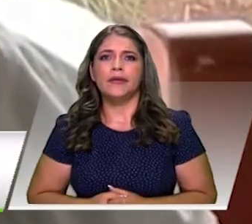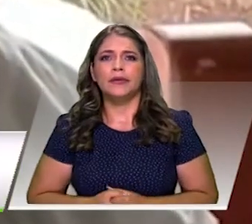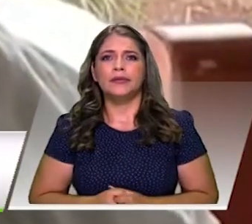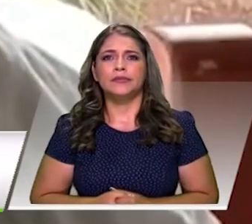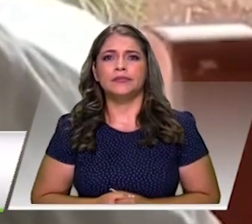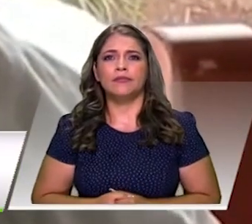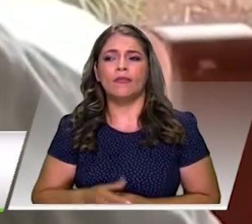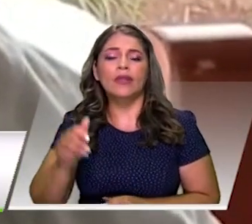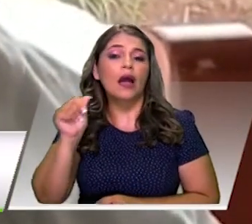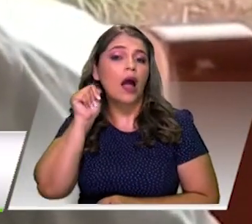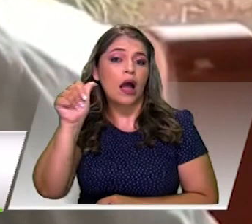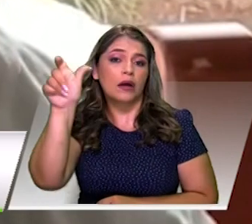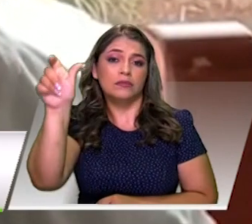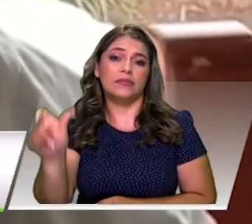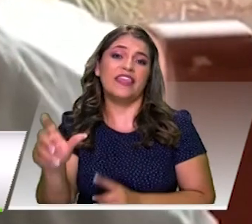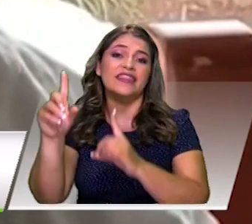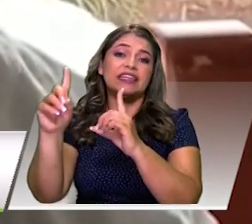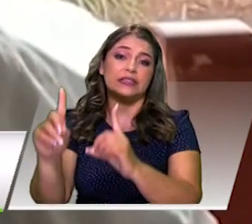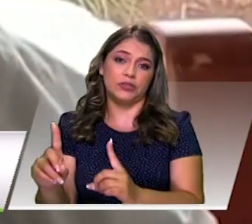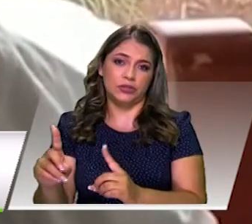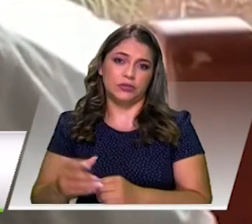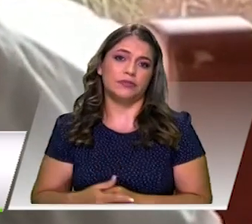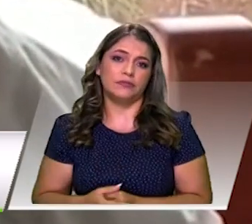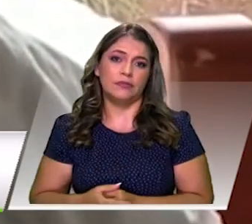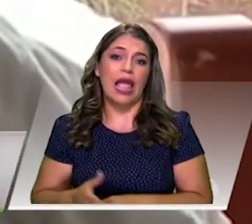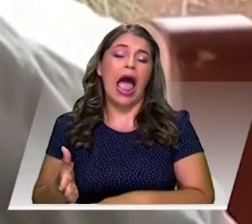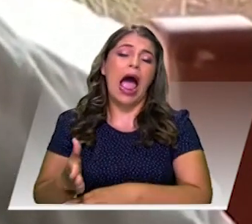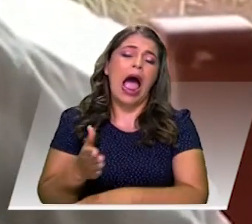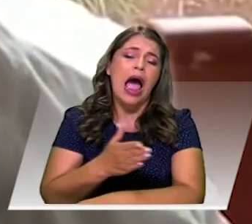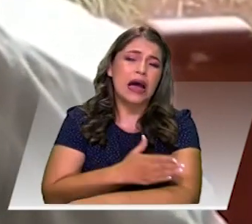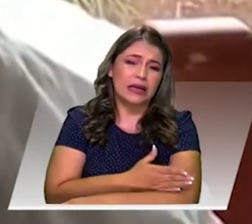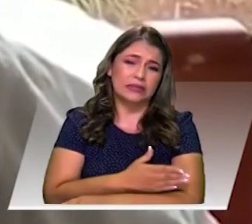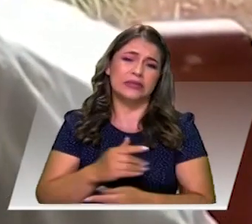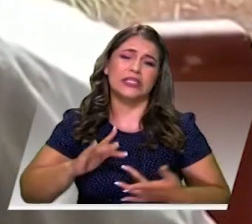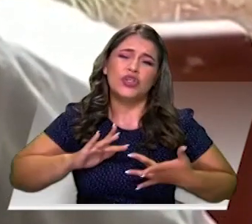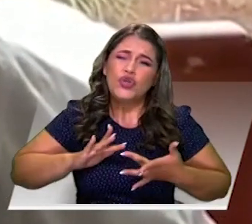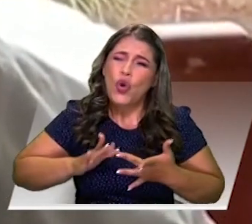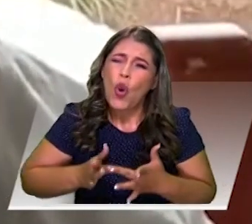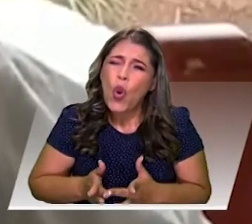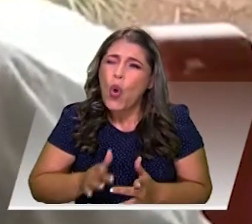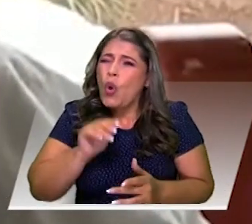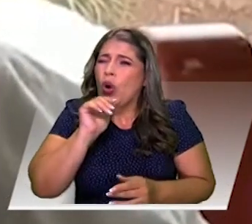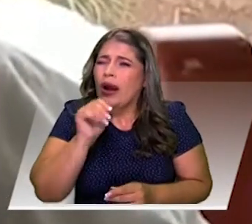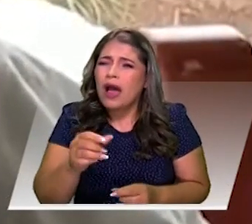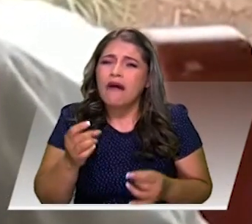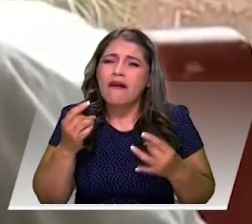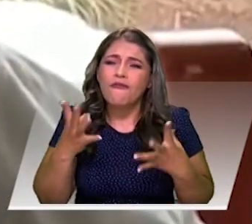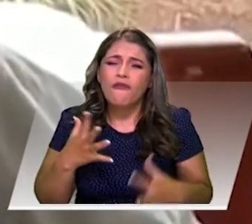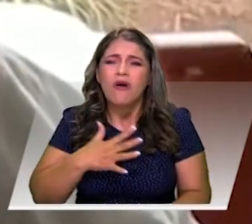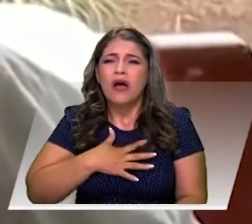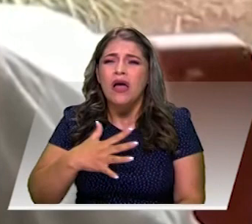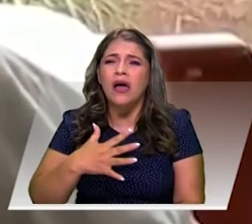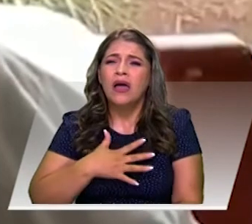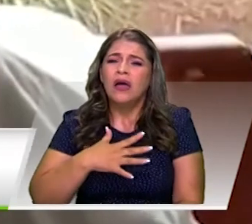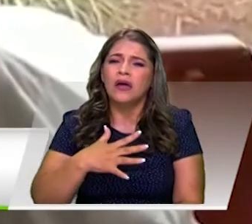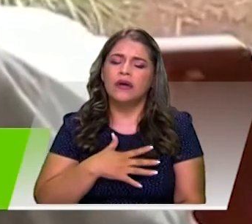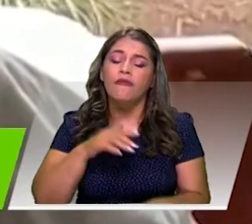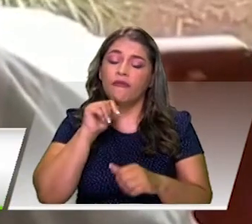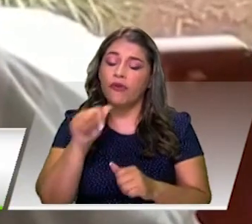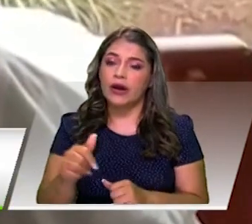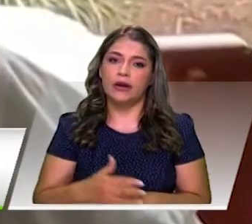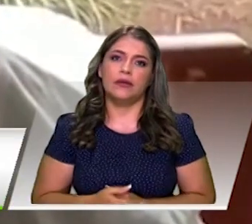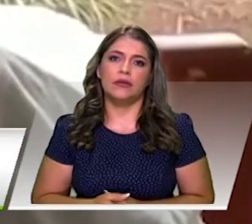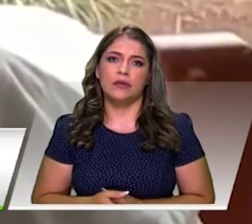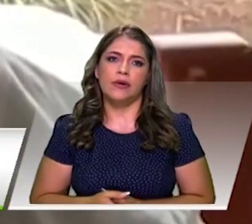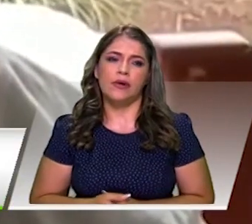tomando esta decisión antes de tener esos síntomas desagradables de la asfixia pero muchos esperan